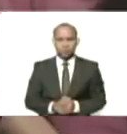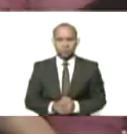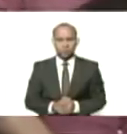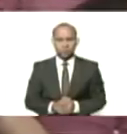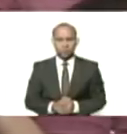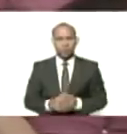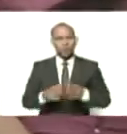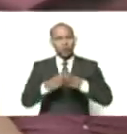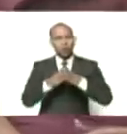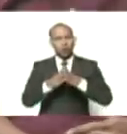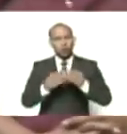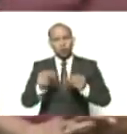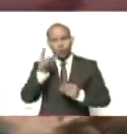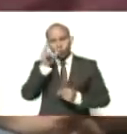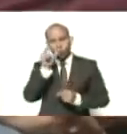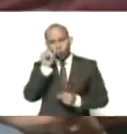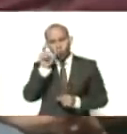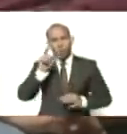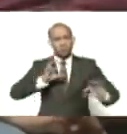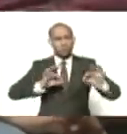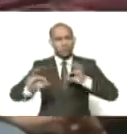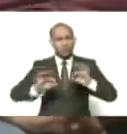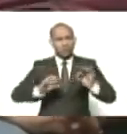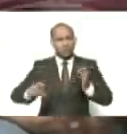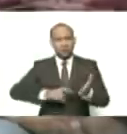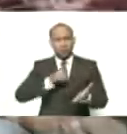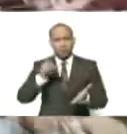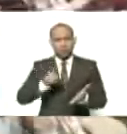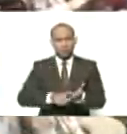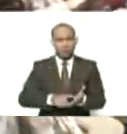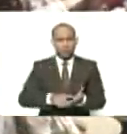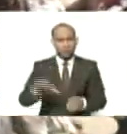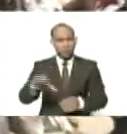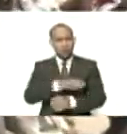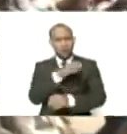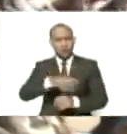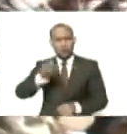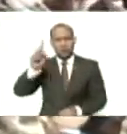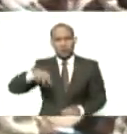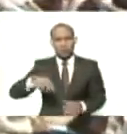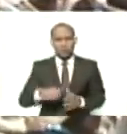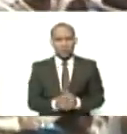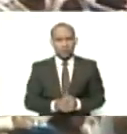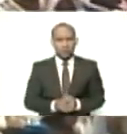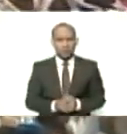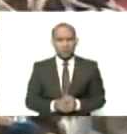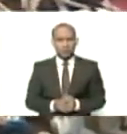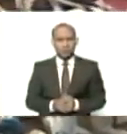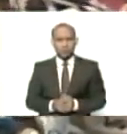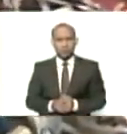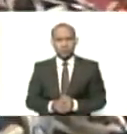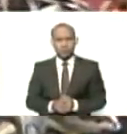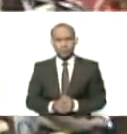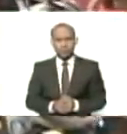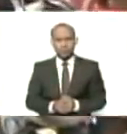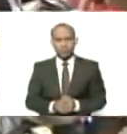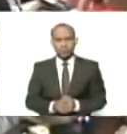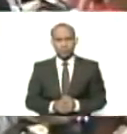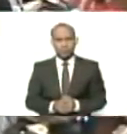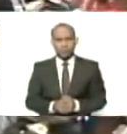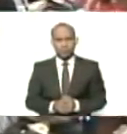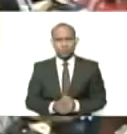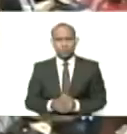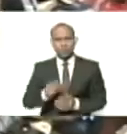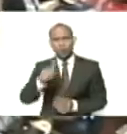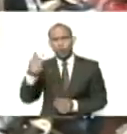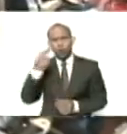Y a todos los actores y actrices. Roque Valero no vino. ¿Qué otro artista hay aquí? De esos famosos de la